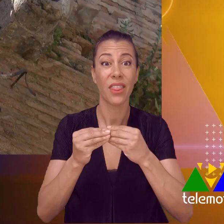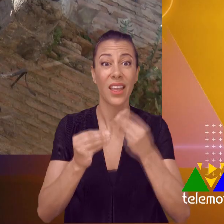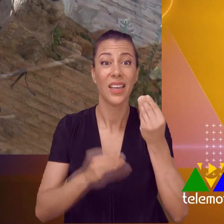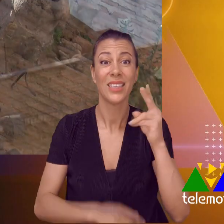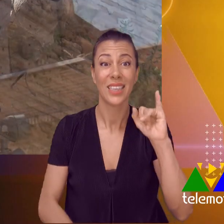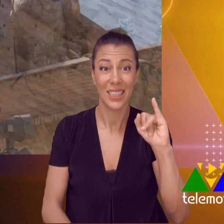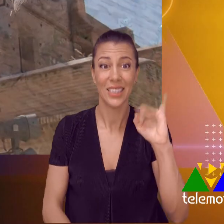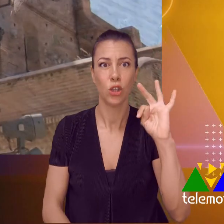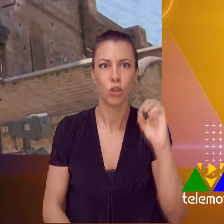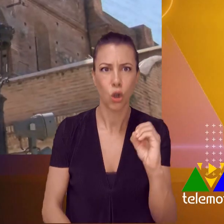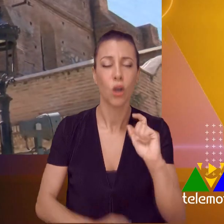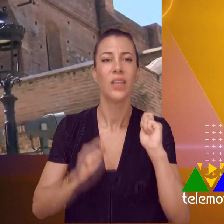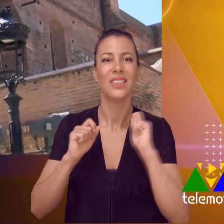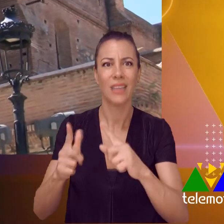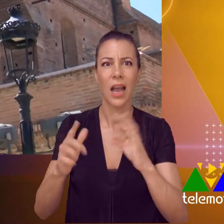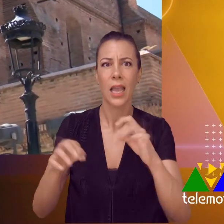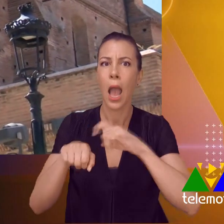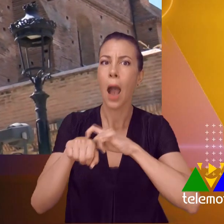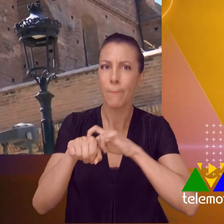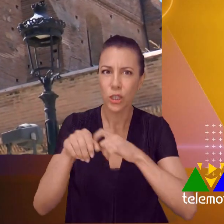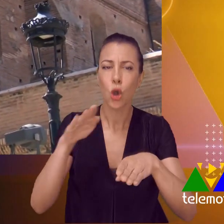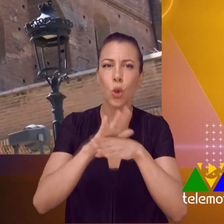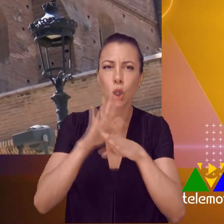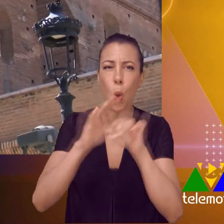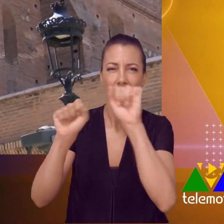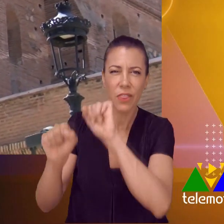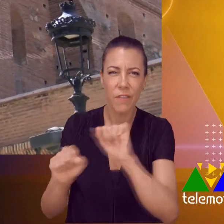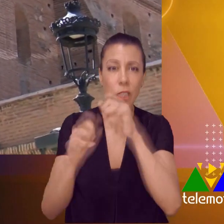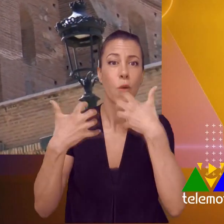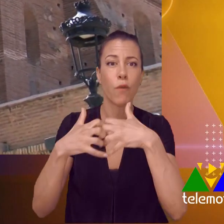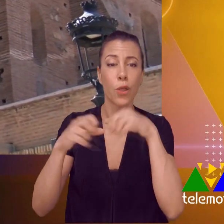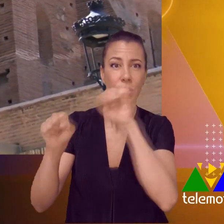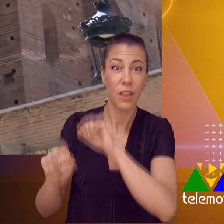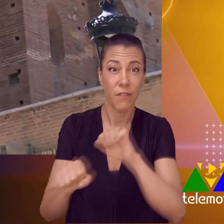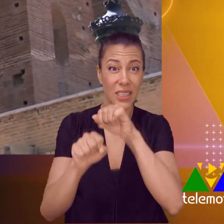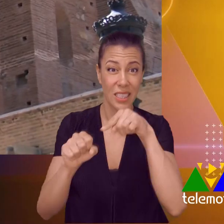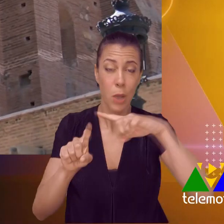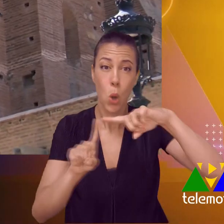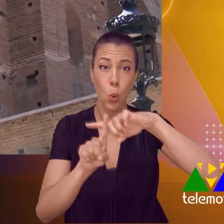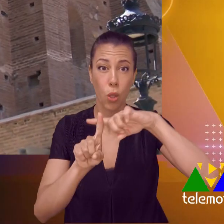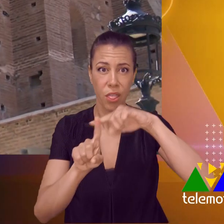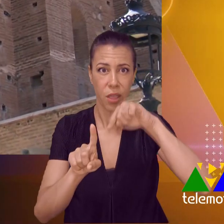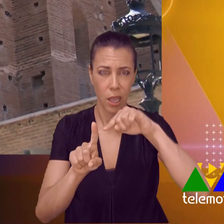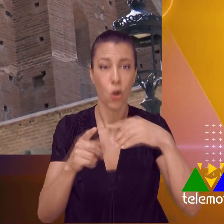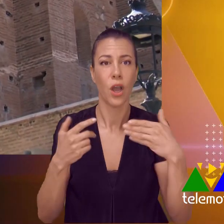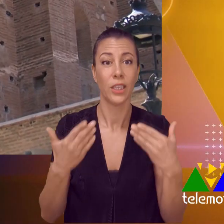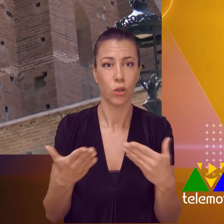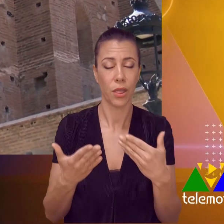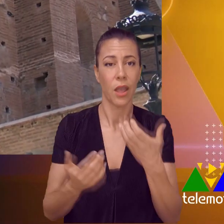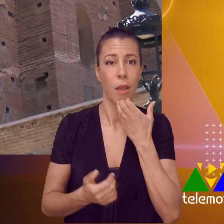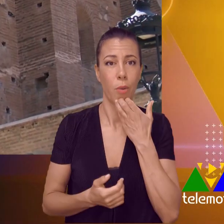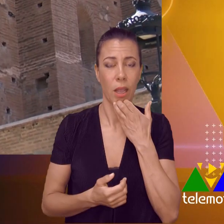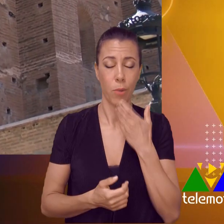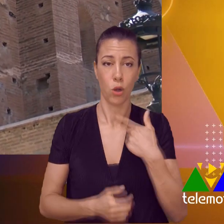dando ese aspecto defensivo, esa función defensiva al crucero, de tal manera que si lo vemos en